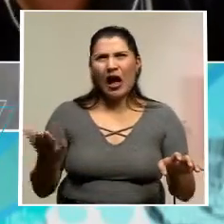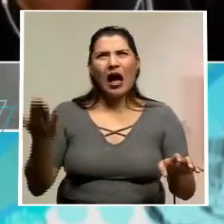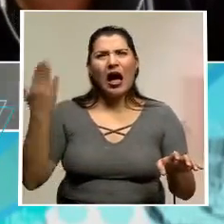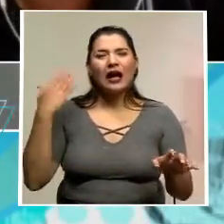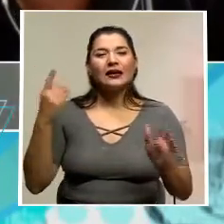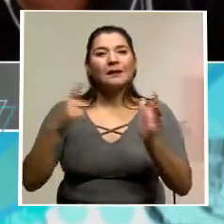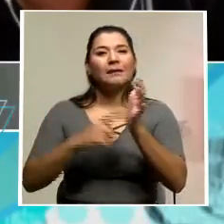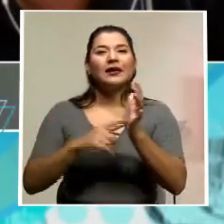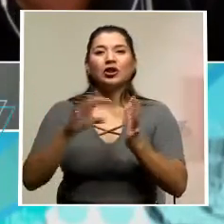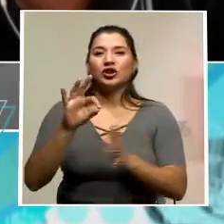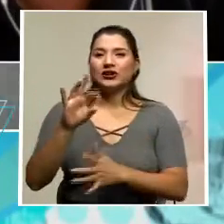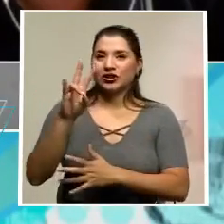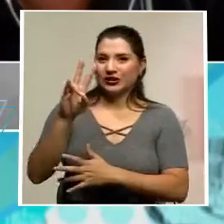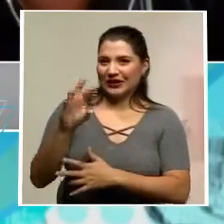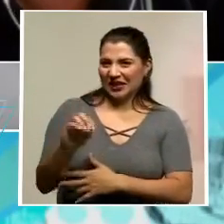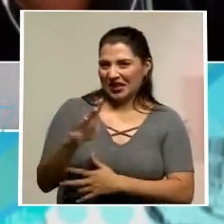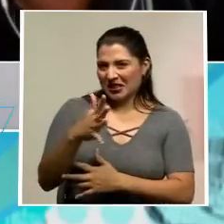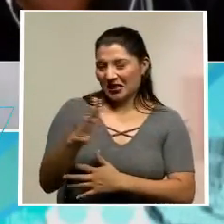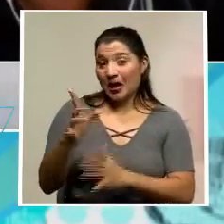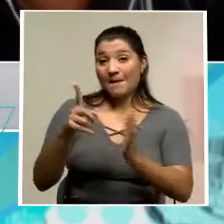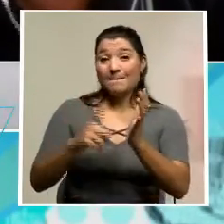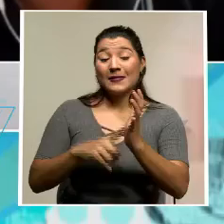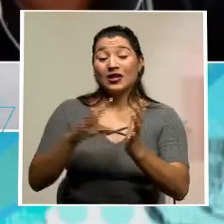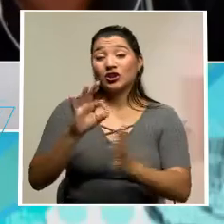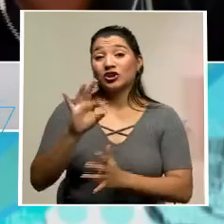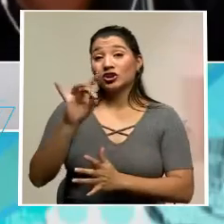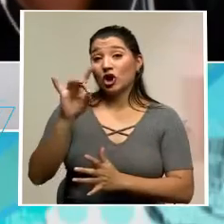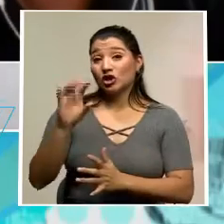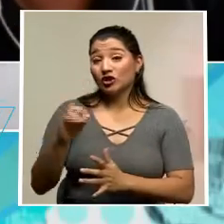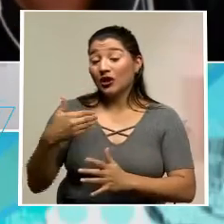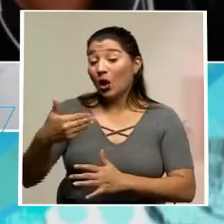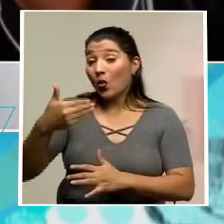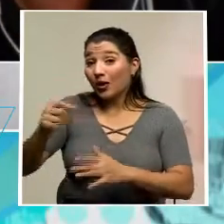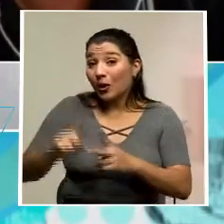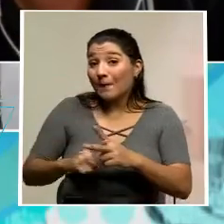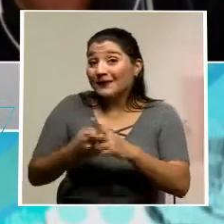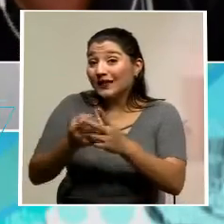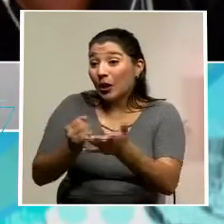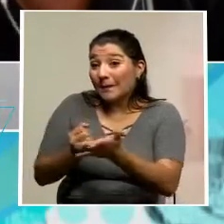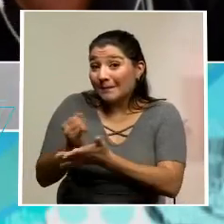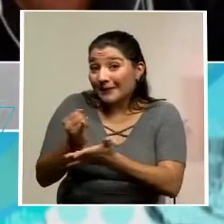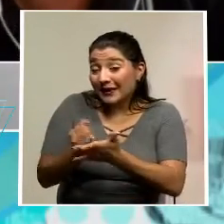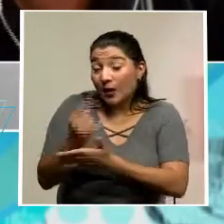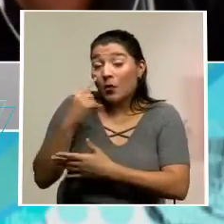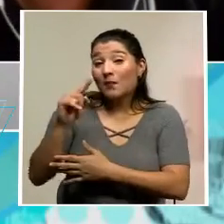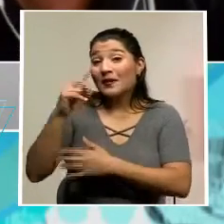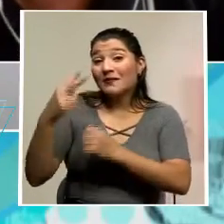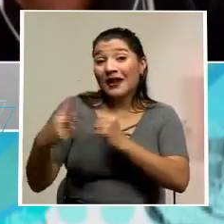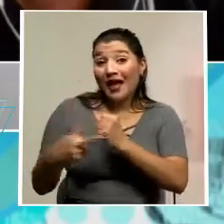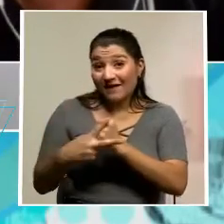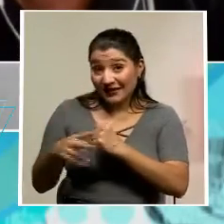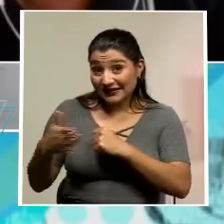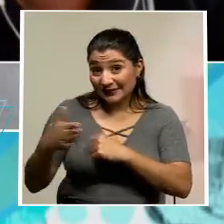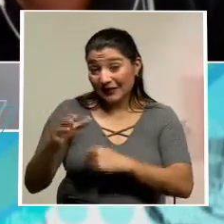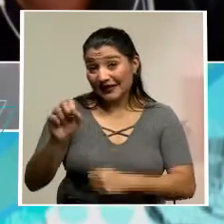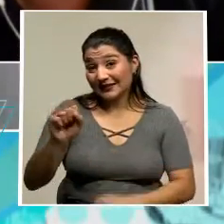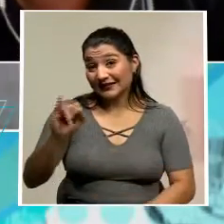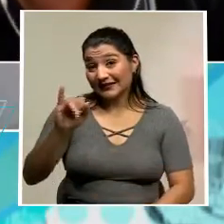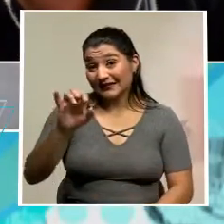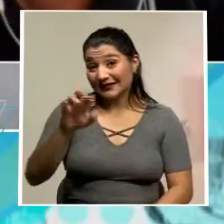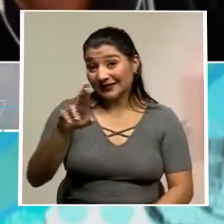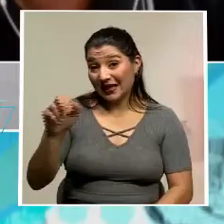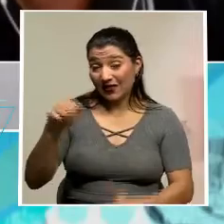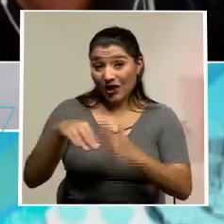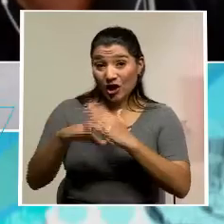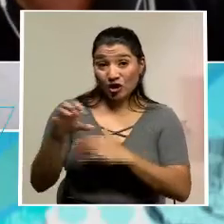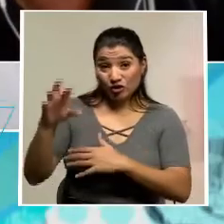70, 80, cuando se empezó a estudiar por primera vez el pez sierra aquí en el país, se estudió, bueno,